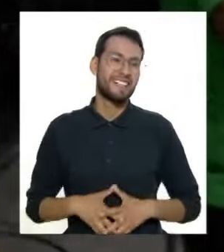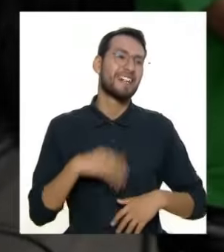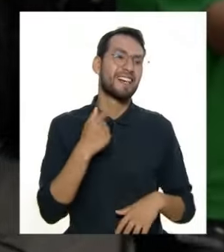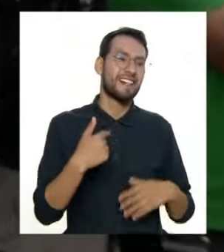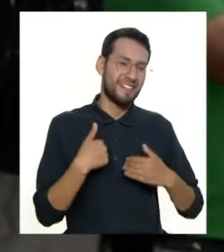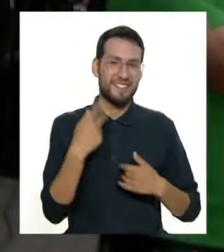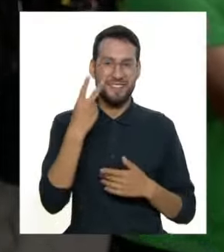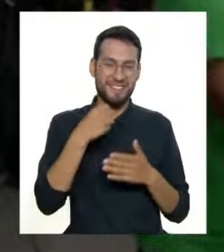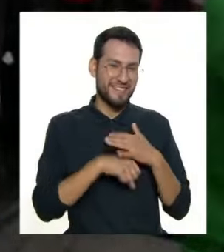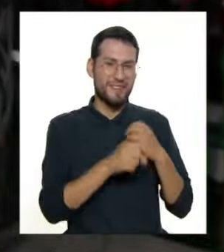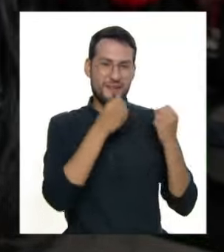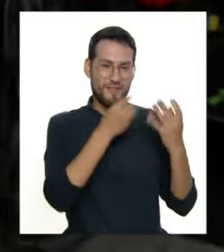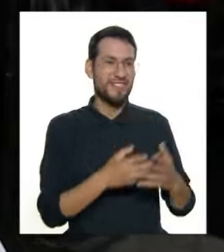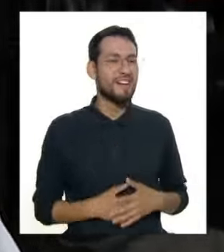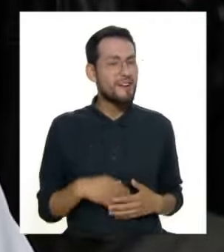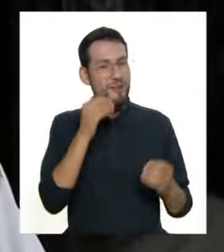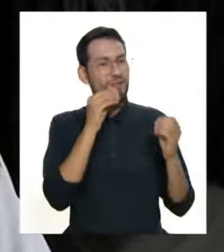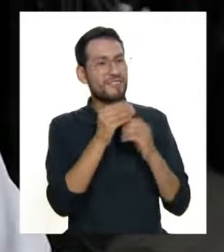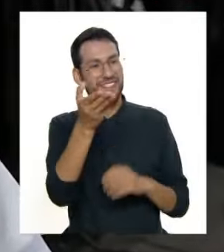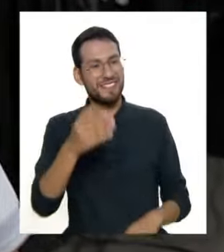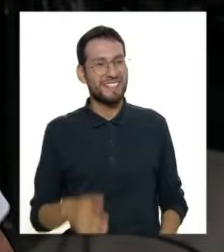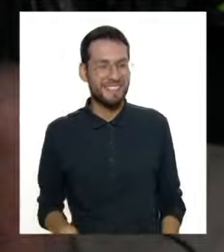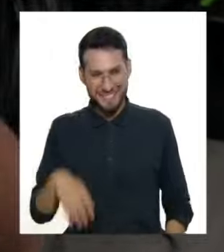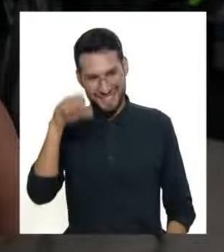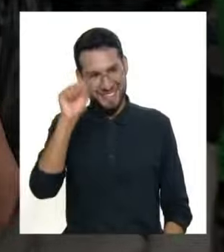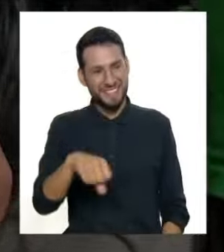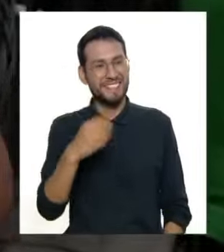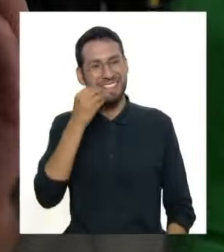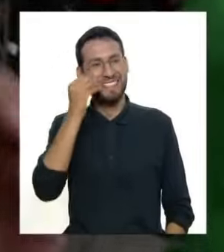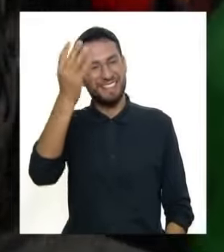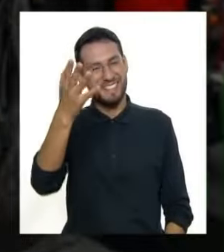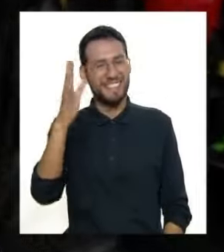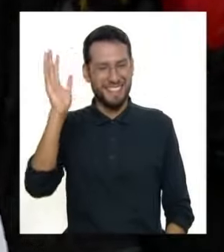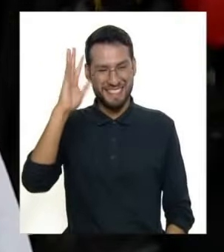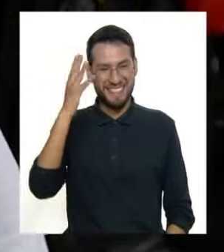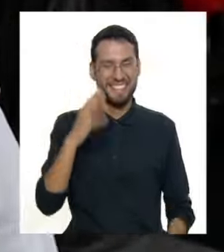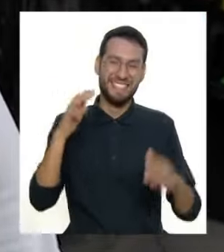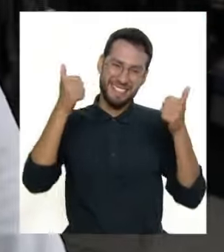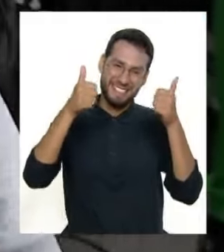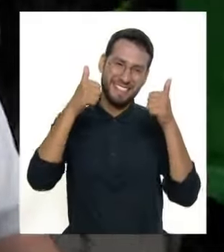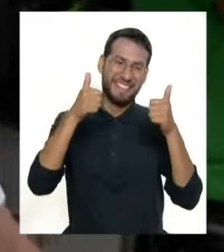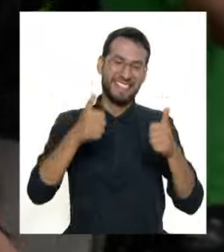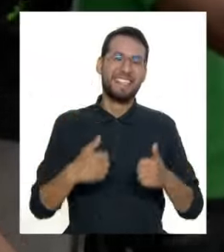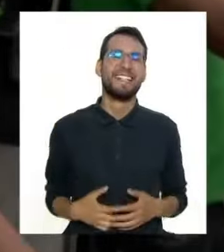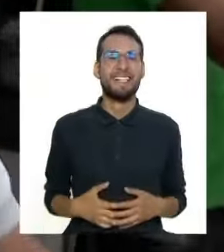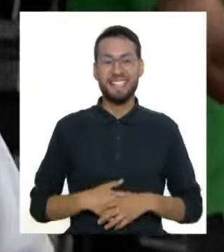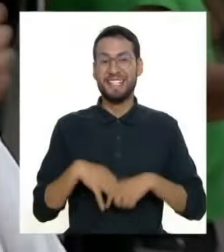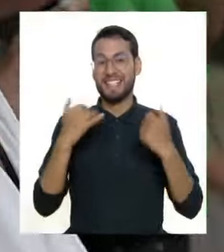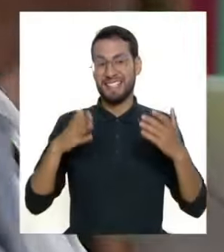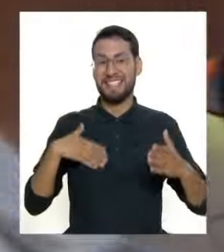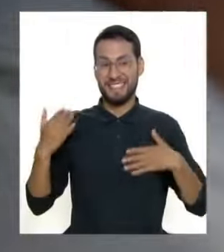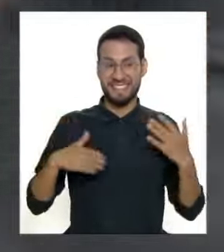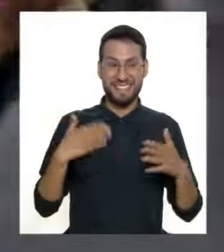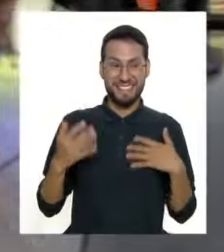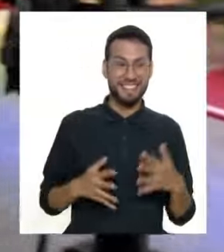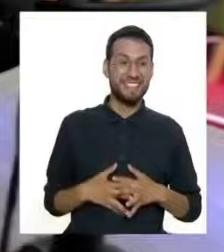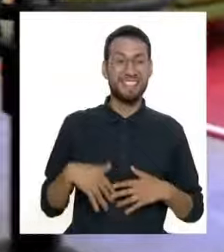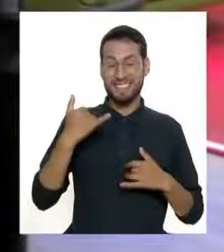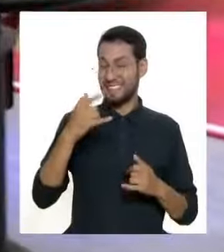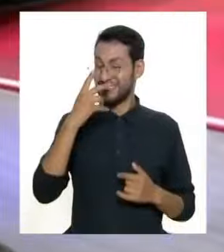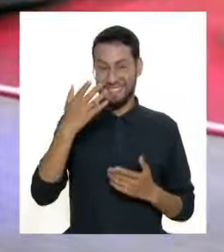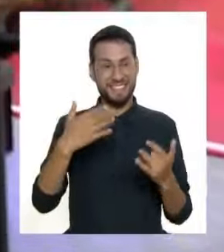tener dos hijos maravillosos. ¿Un beso para ellos? Por supuesto que sí. ¡Ah, muy bien! ¡Nobuco y feliz! Todos